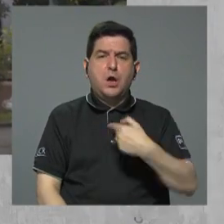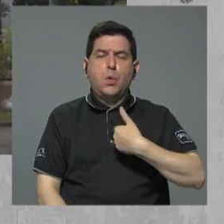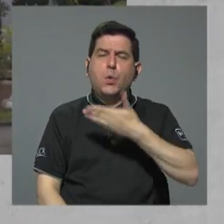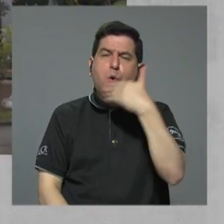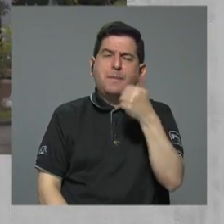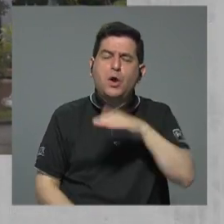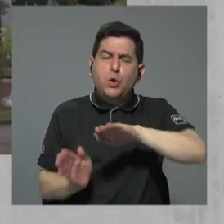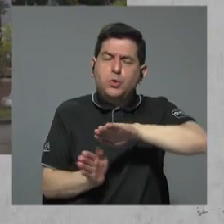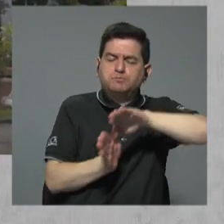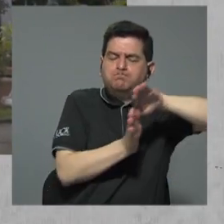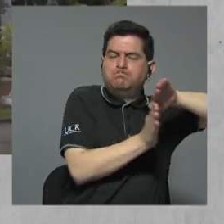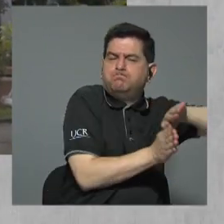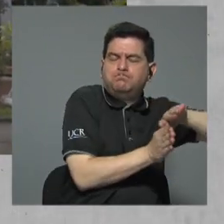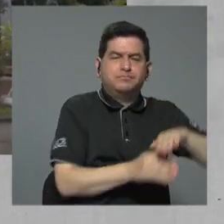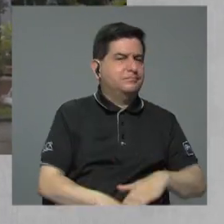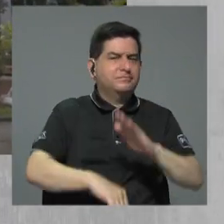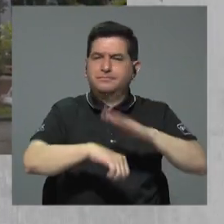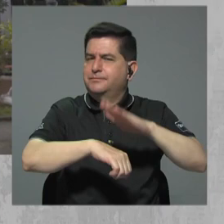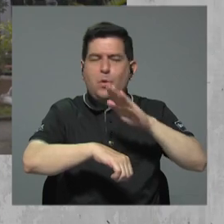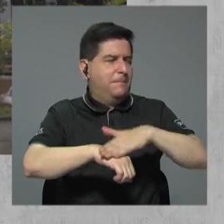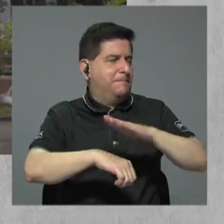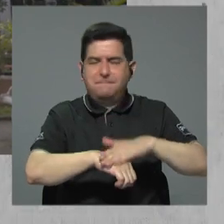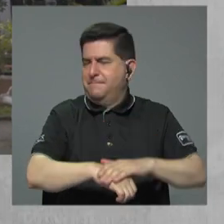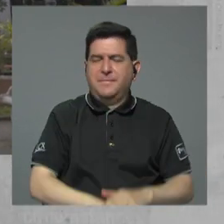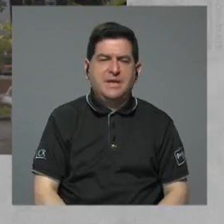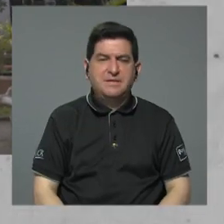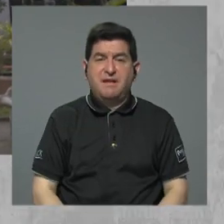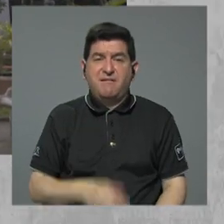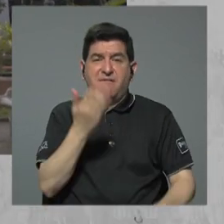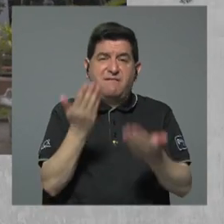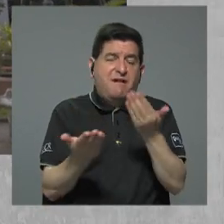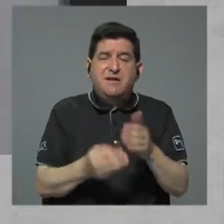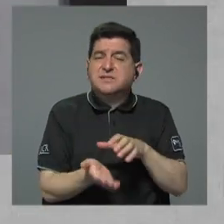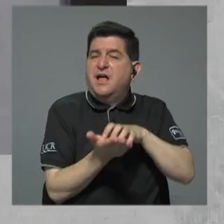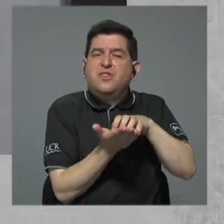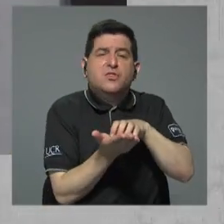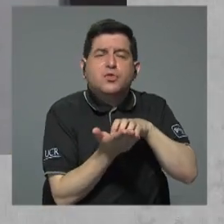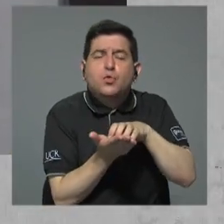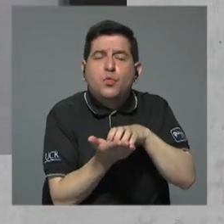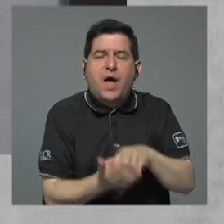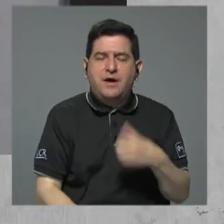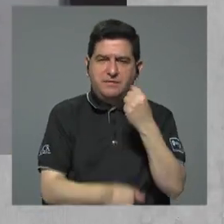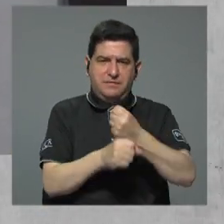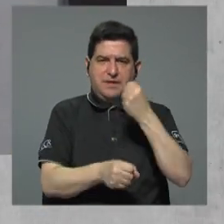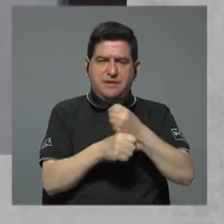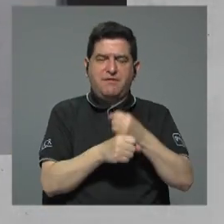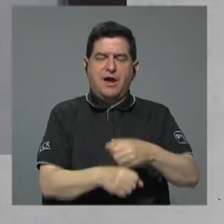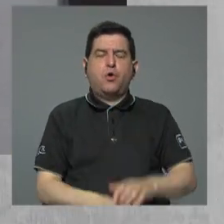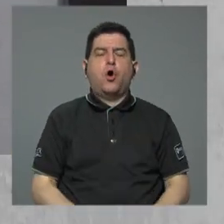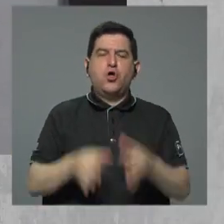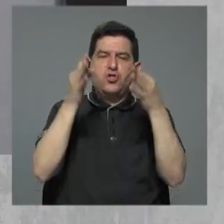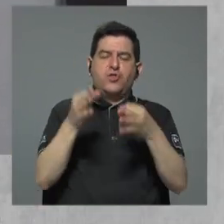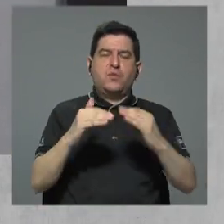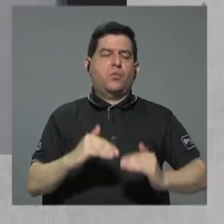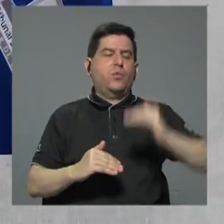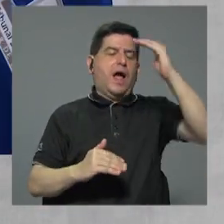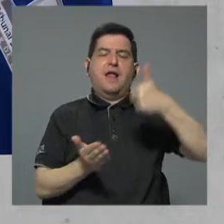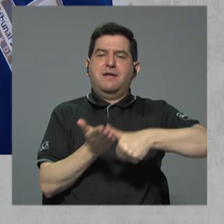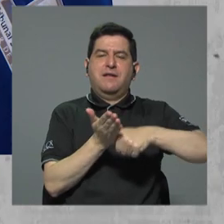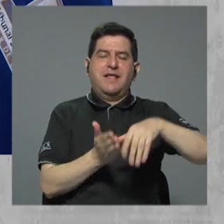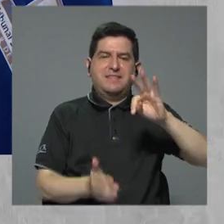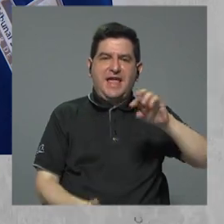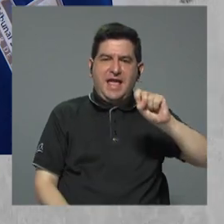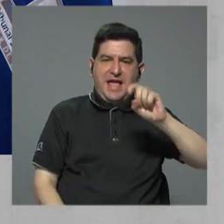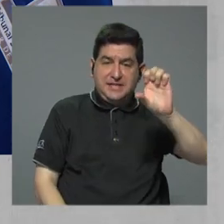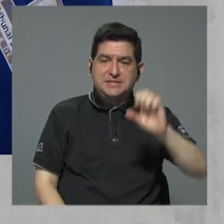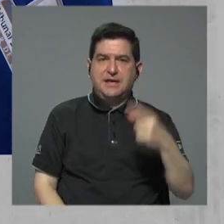un lado y no permitir que de ninguna manera se fuese a poner en duda el trabajo del Tribunal Supremo de Elecciones, por supuesto de